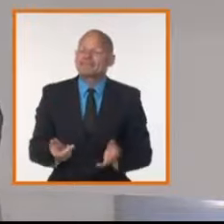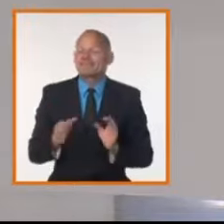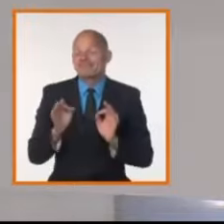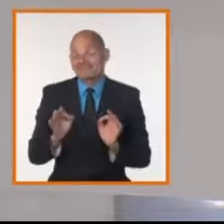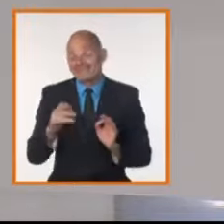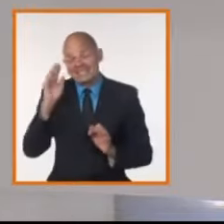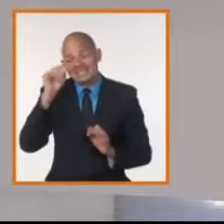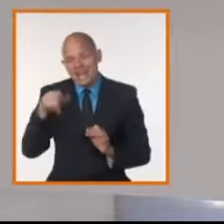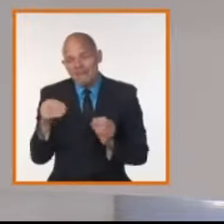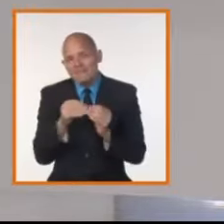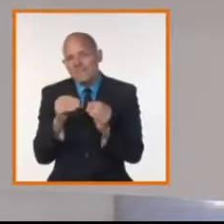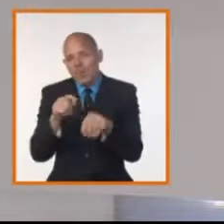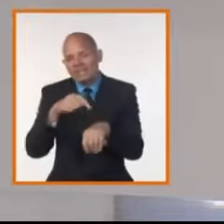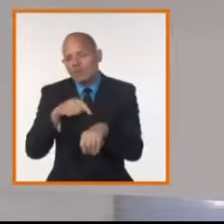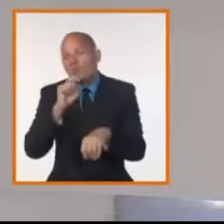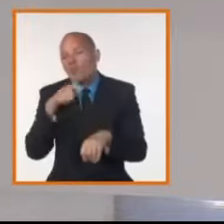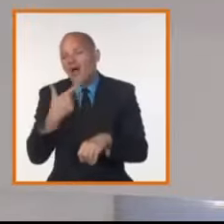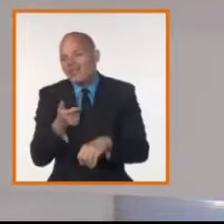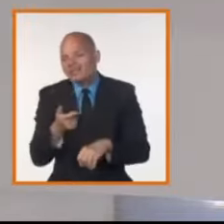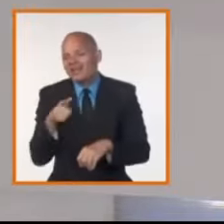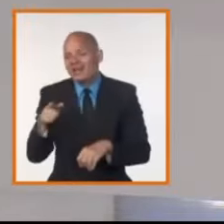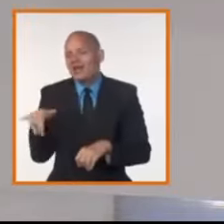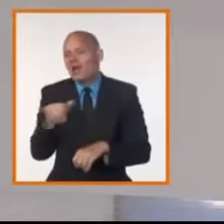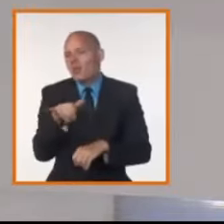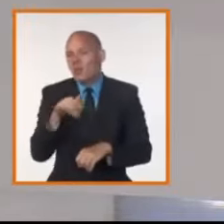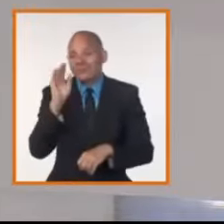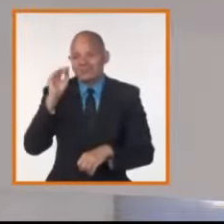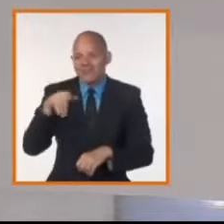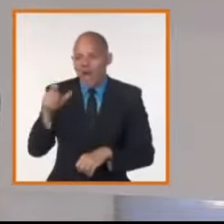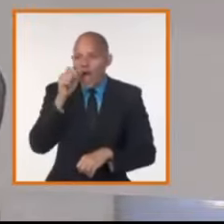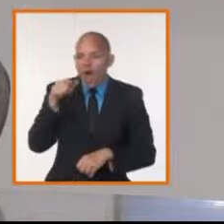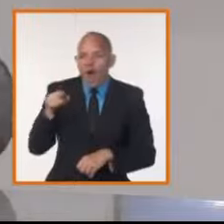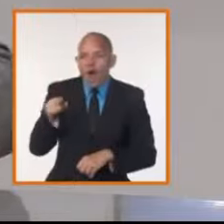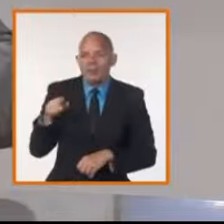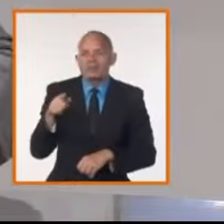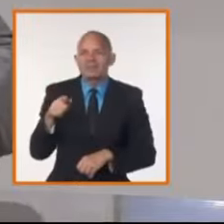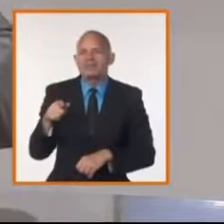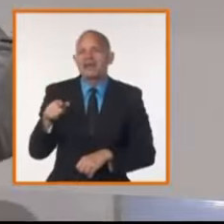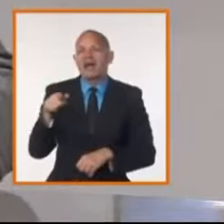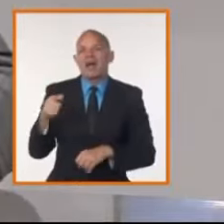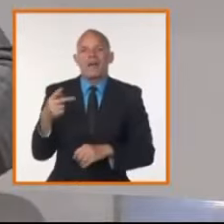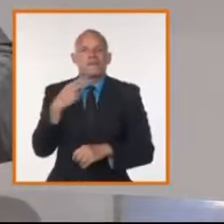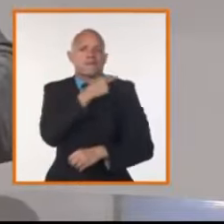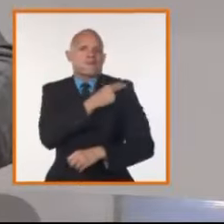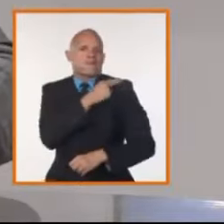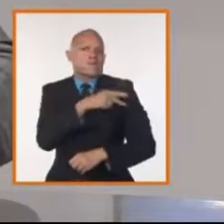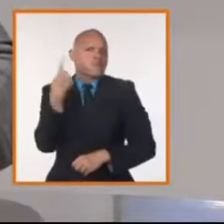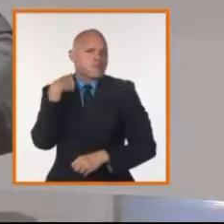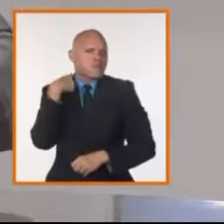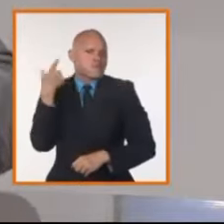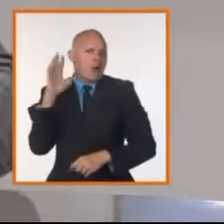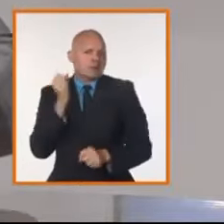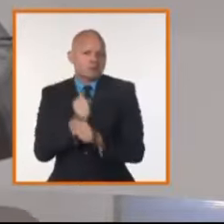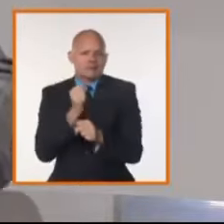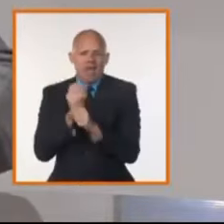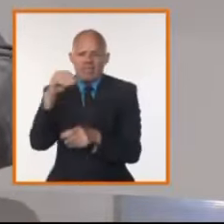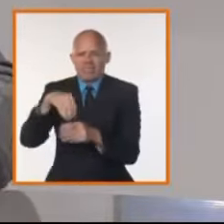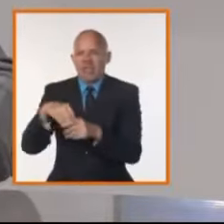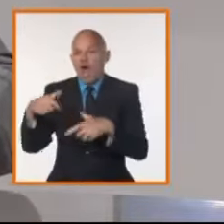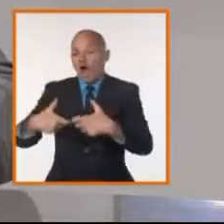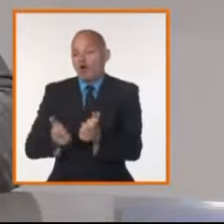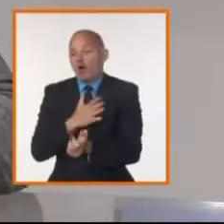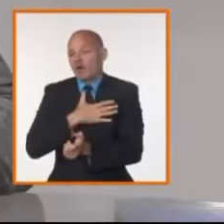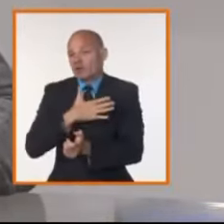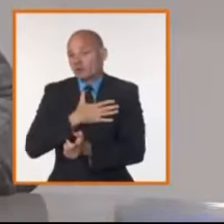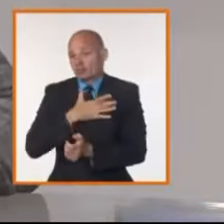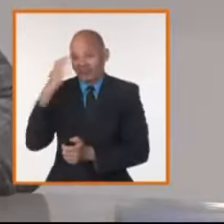Donald Trump por el peso político que tenía este hombre Era uno de los hispanos más antiguos en el congreso y era el presidente del del poderoso comité